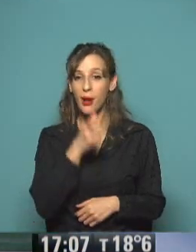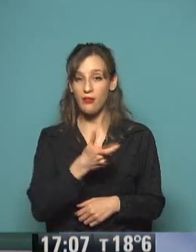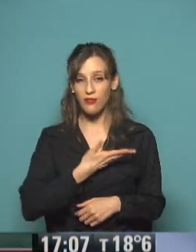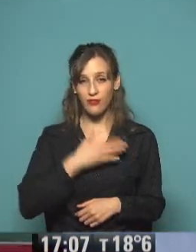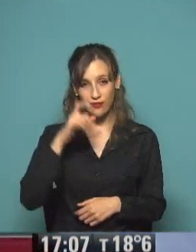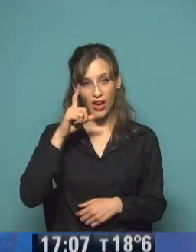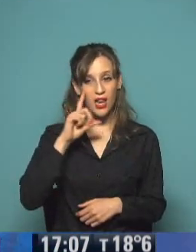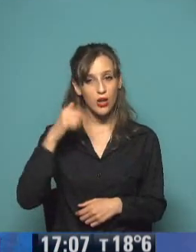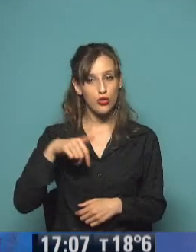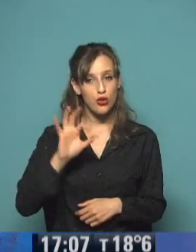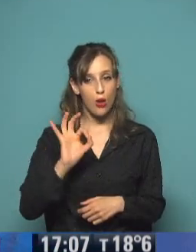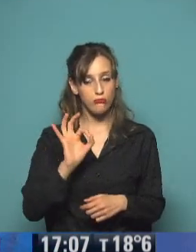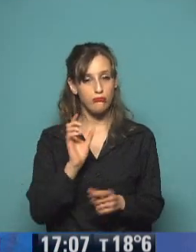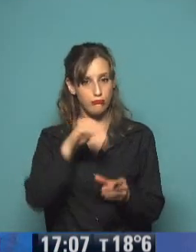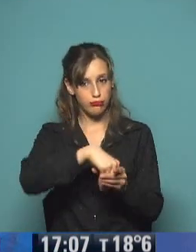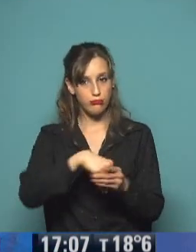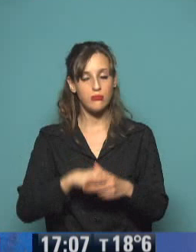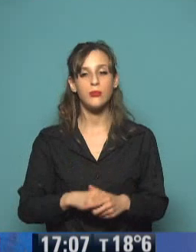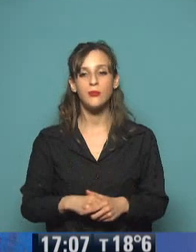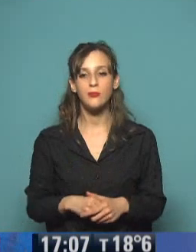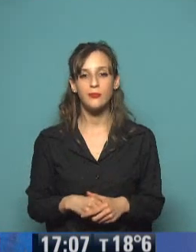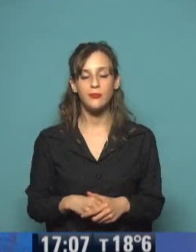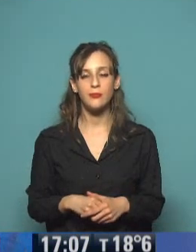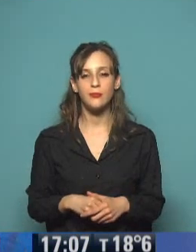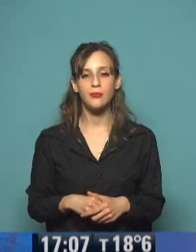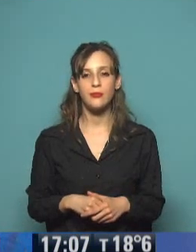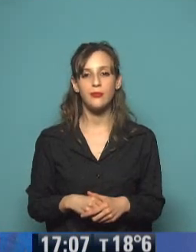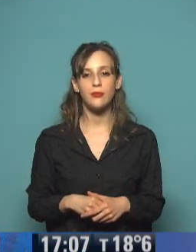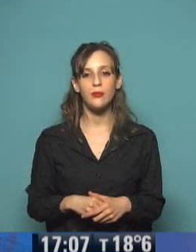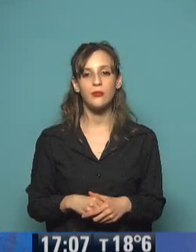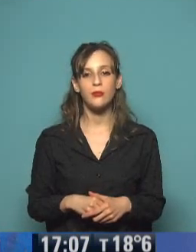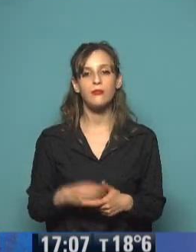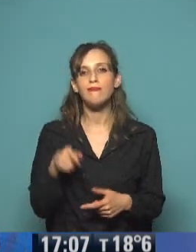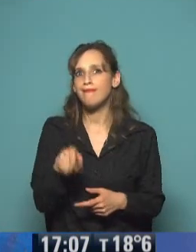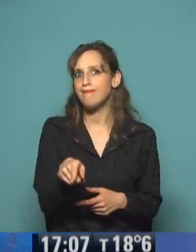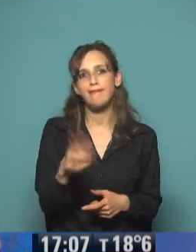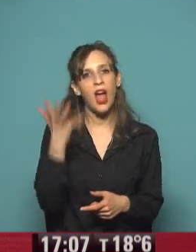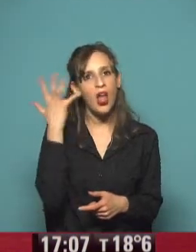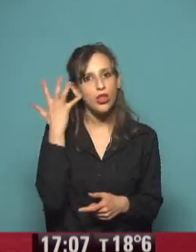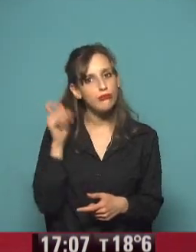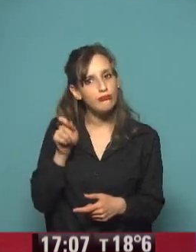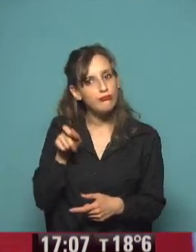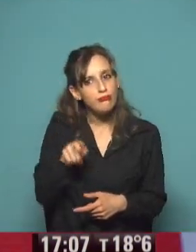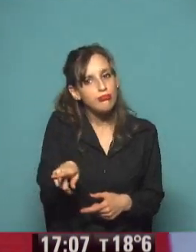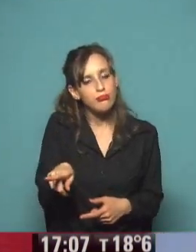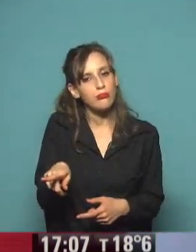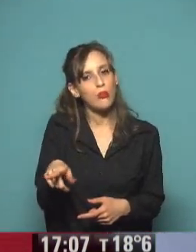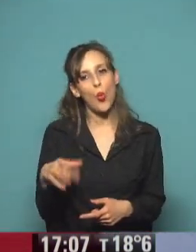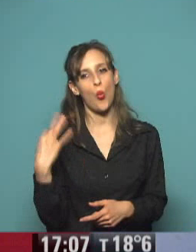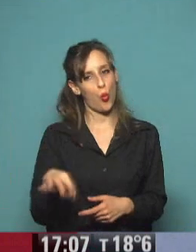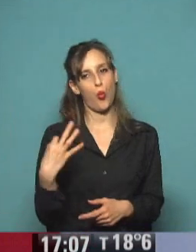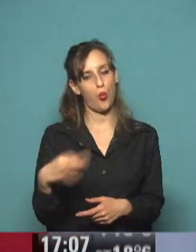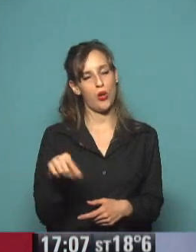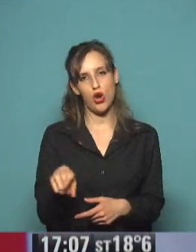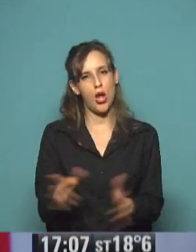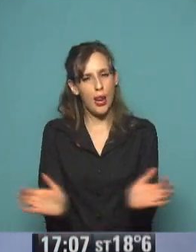No. Ay, ay, ay. Que en el mundo no hay felino. Más